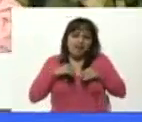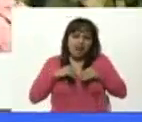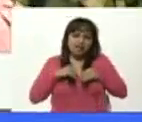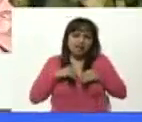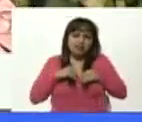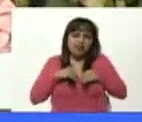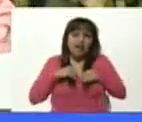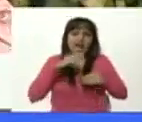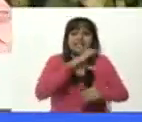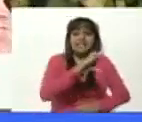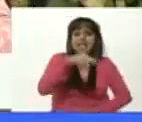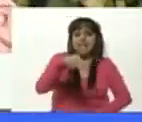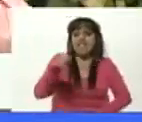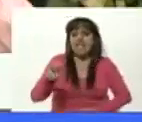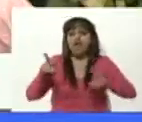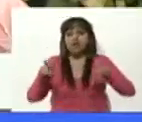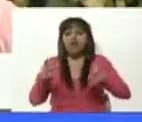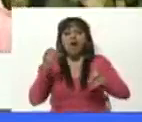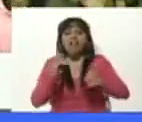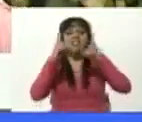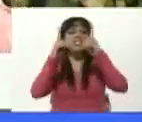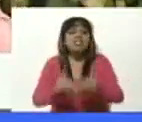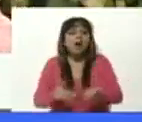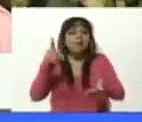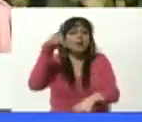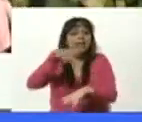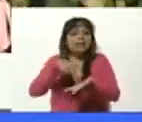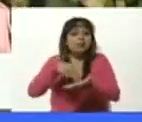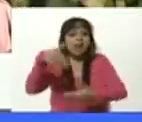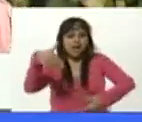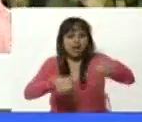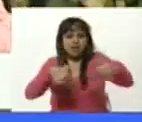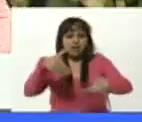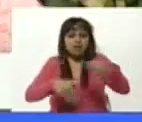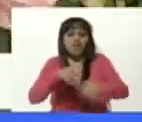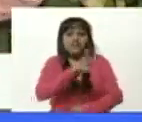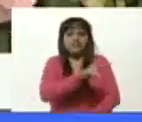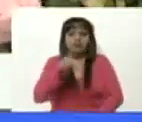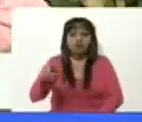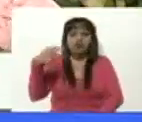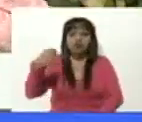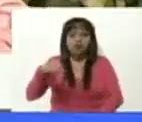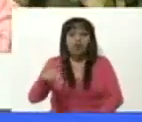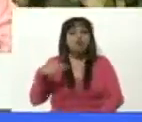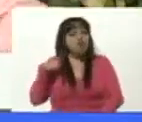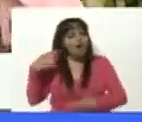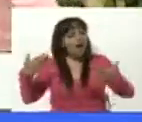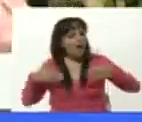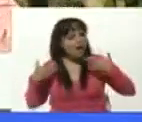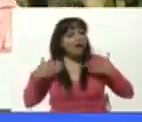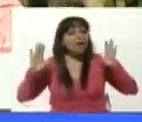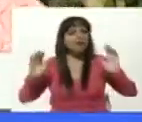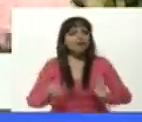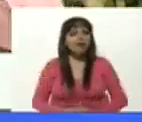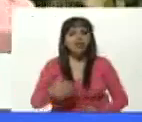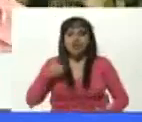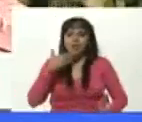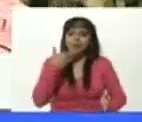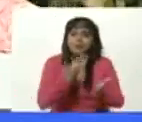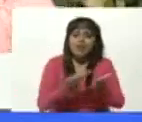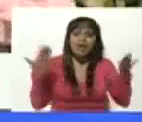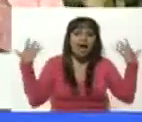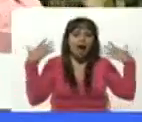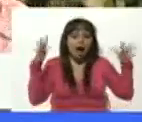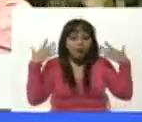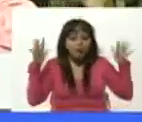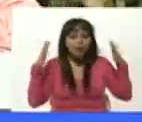Consejo Nacional Electoral y hayan decidido participar en las elecciones del 21 de noviembre. Me alegra mucho. Y pido un aplauso para